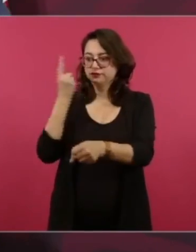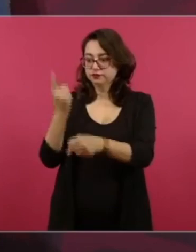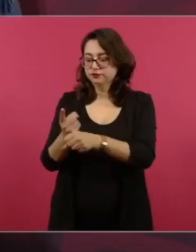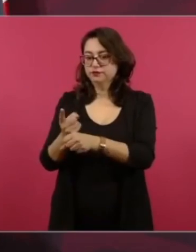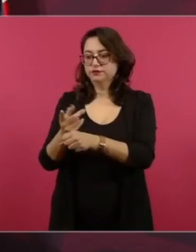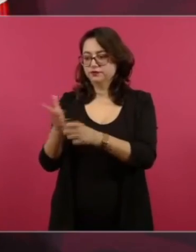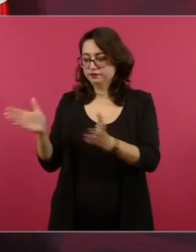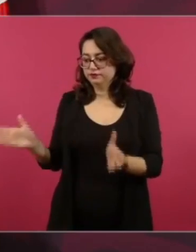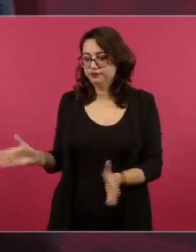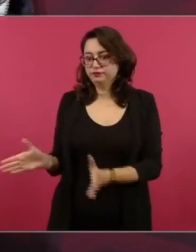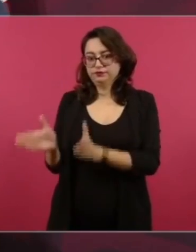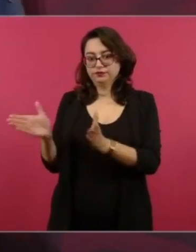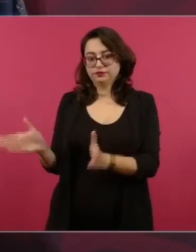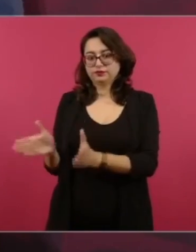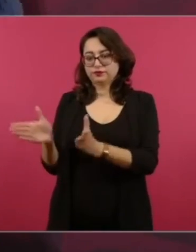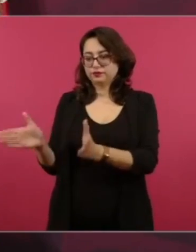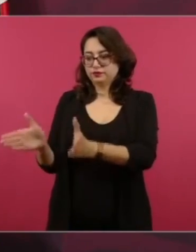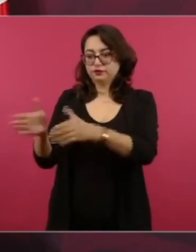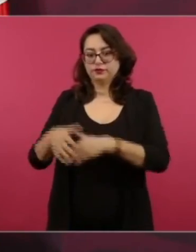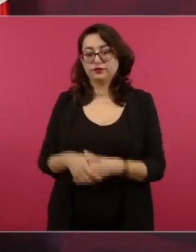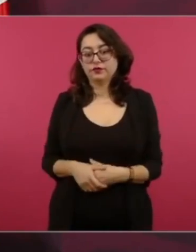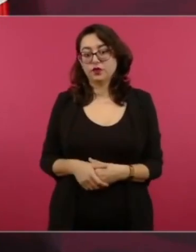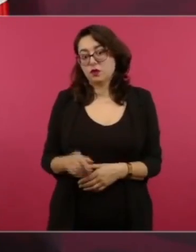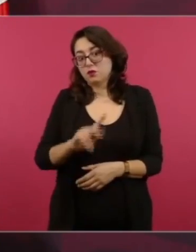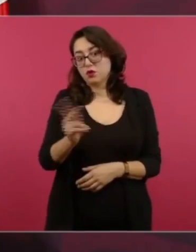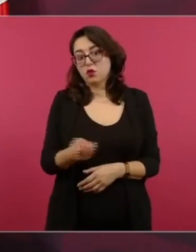¿Dónde? ¿En qué país del mundo